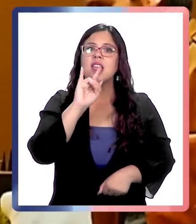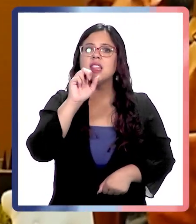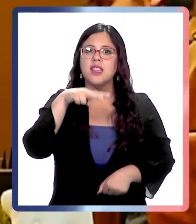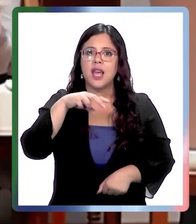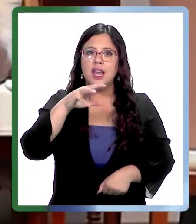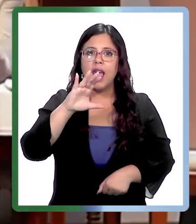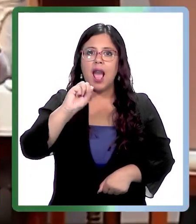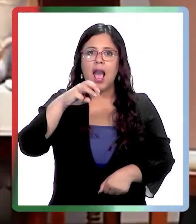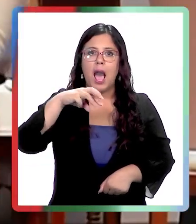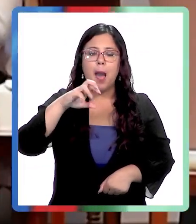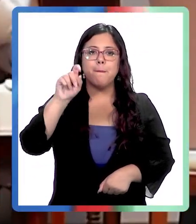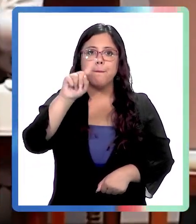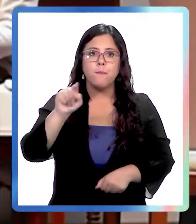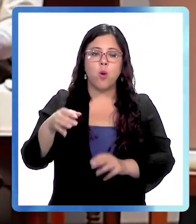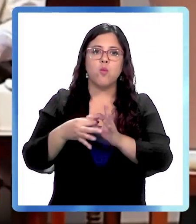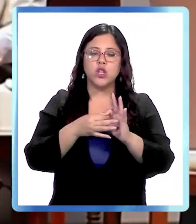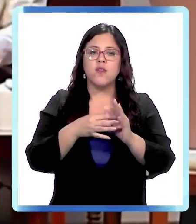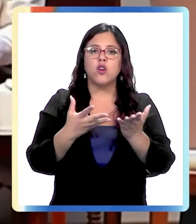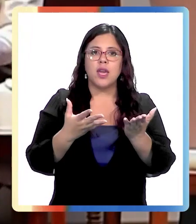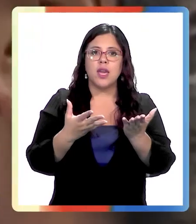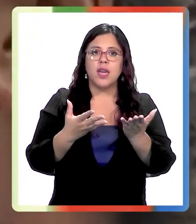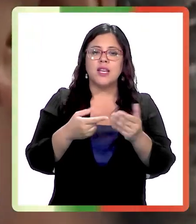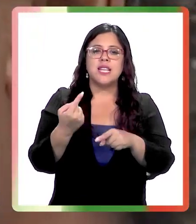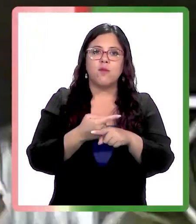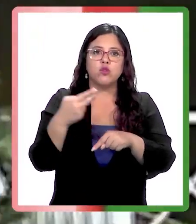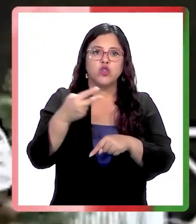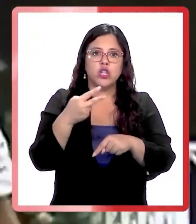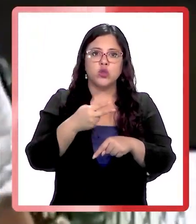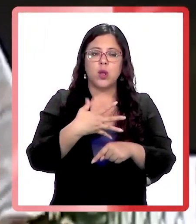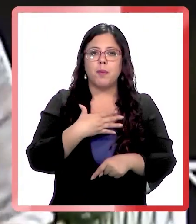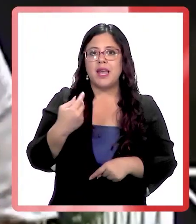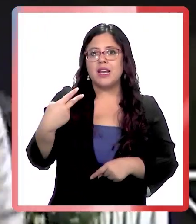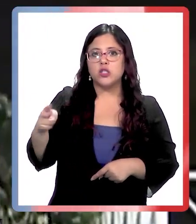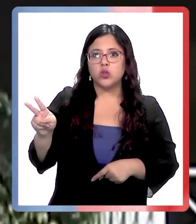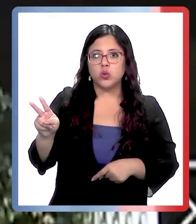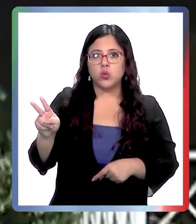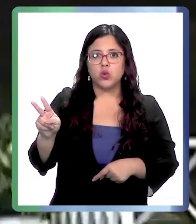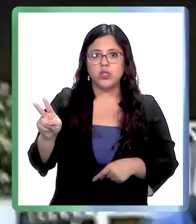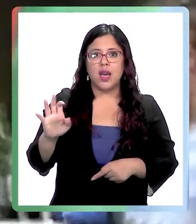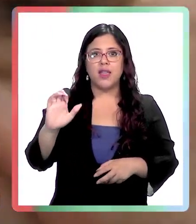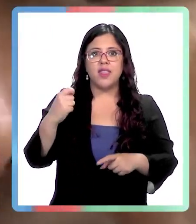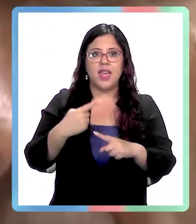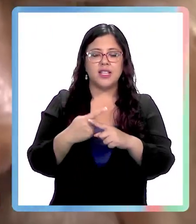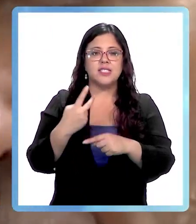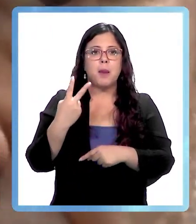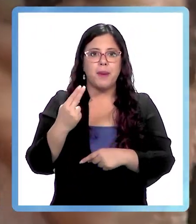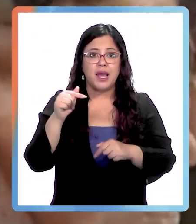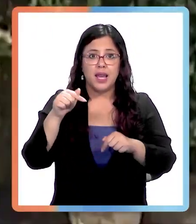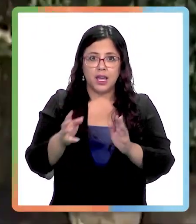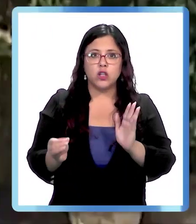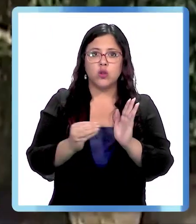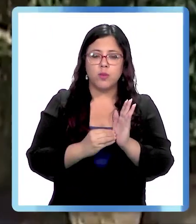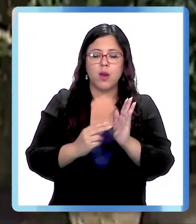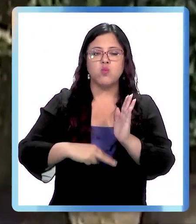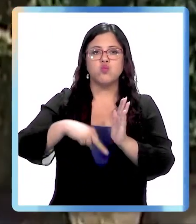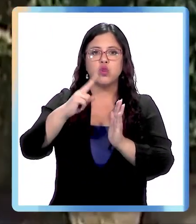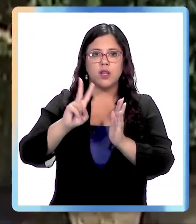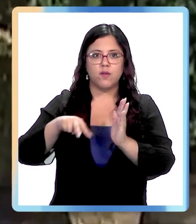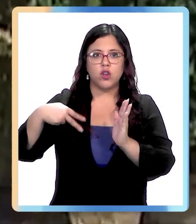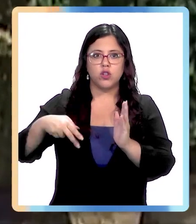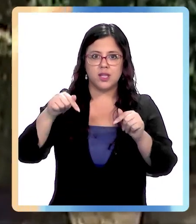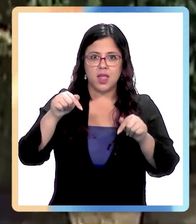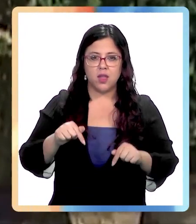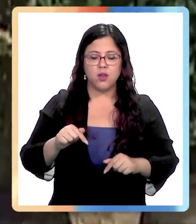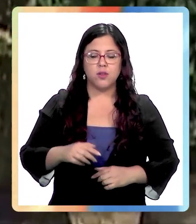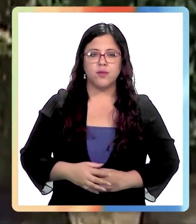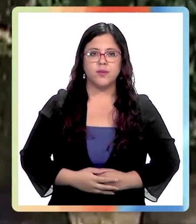Campos por el delito de abuso sexual que habría cometido a la hija de su expareja Claudia Di Girolamo. Esto y más en